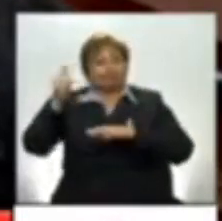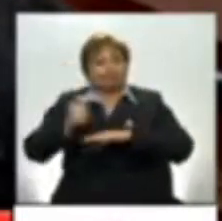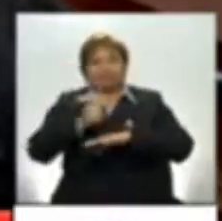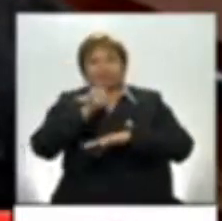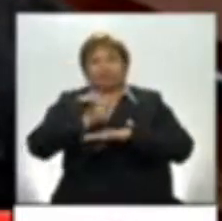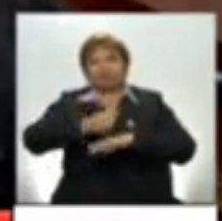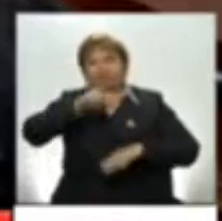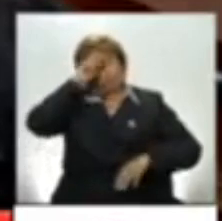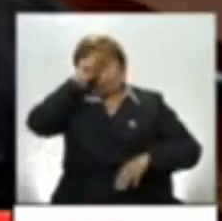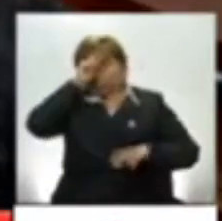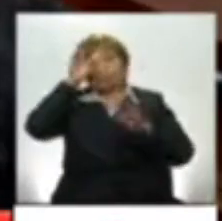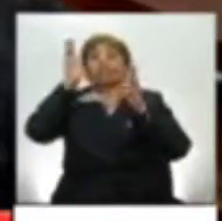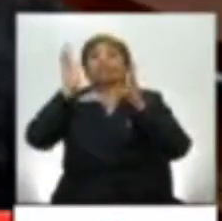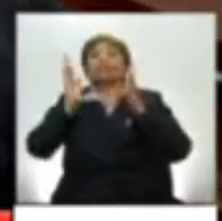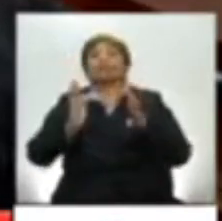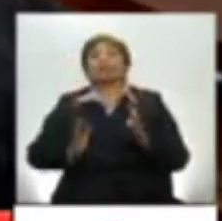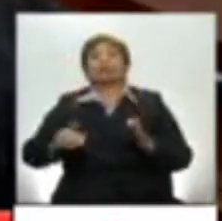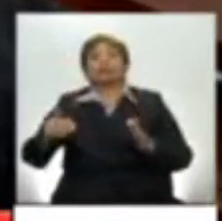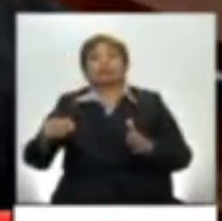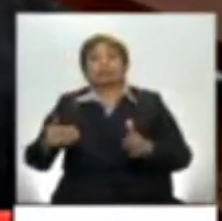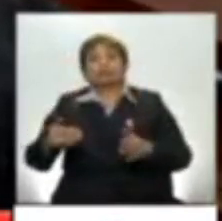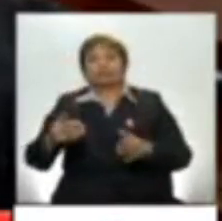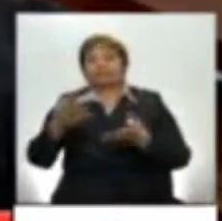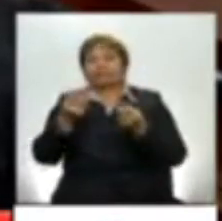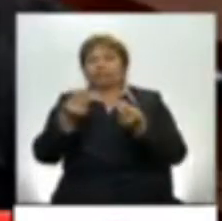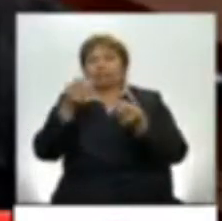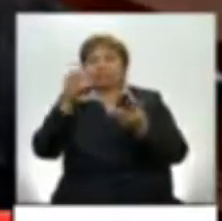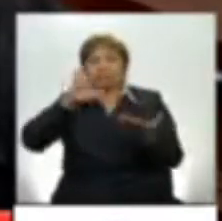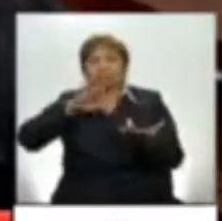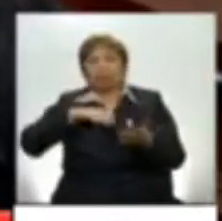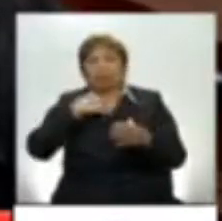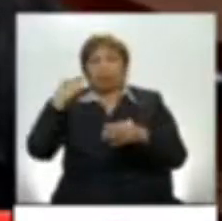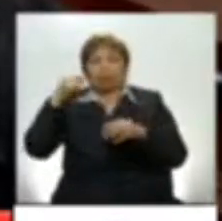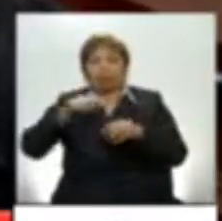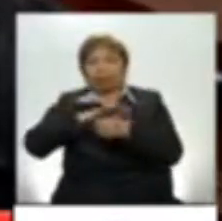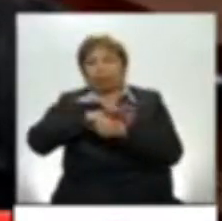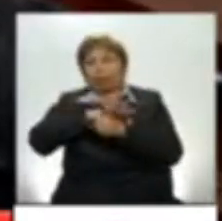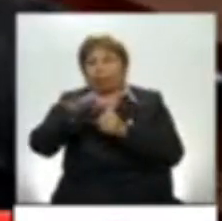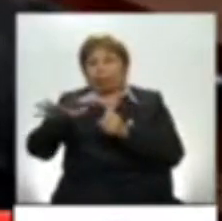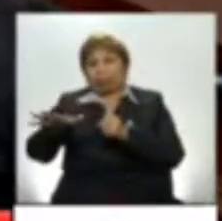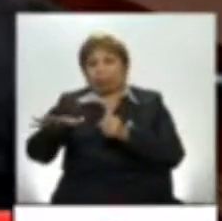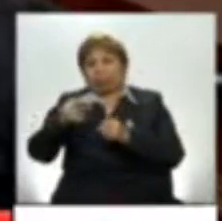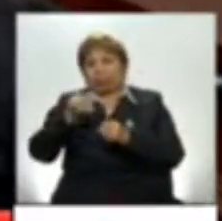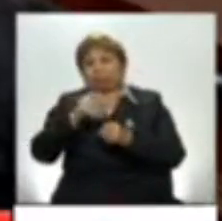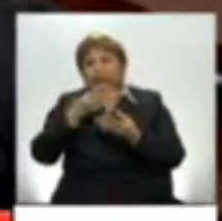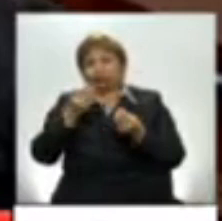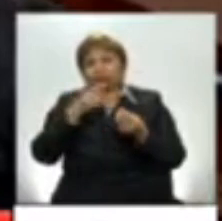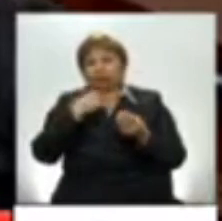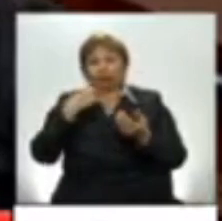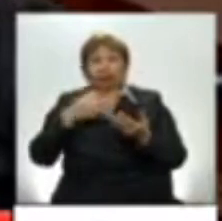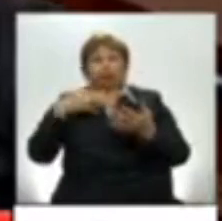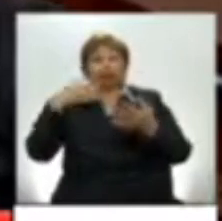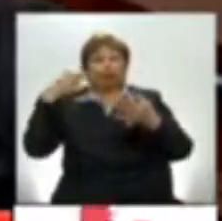los peruanos, por las víctimas caídas en esta pandemia y por trazar el Perú